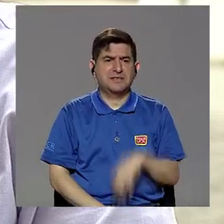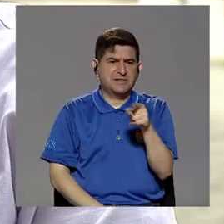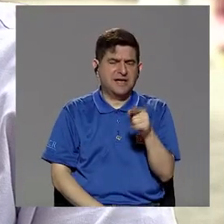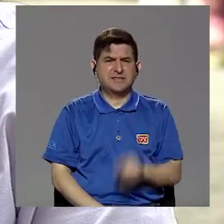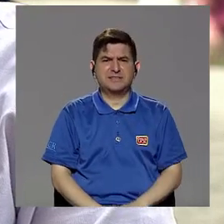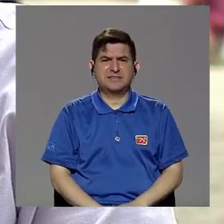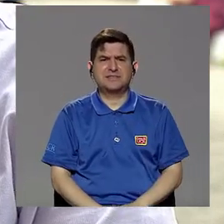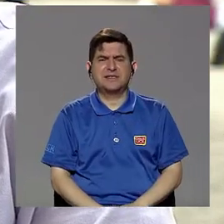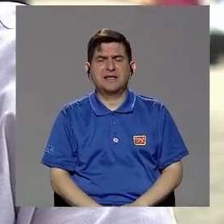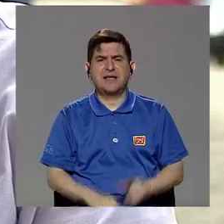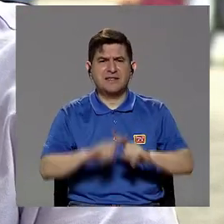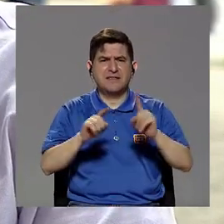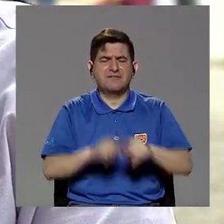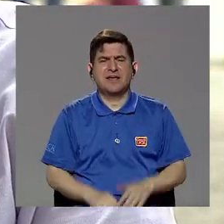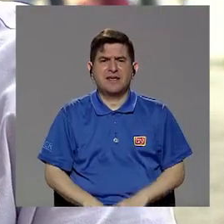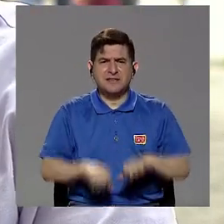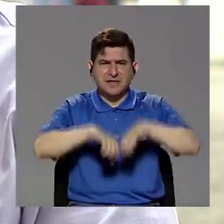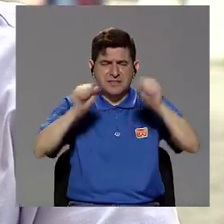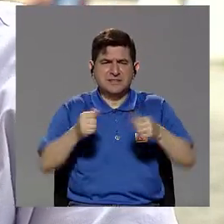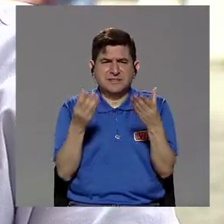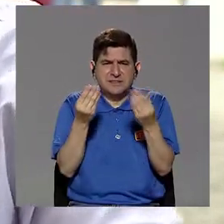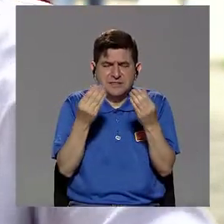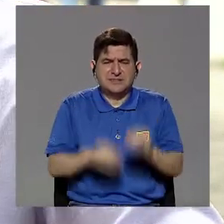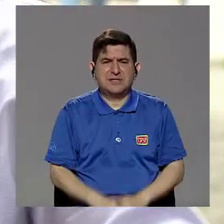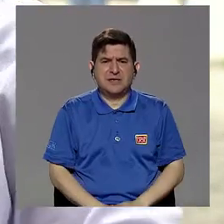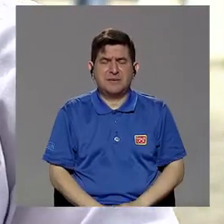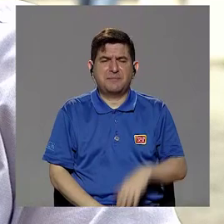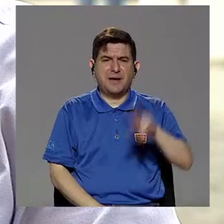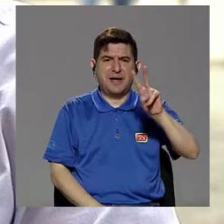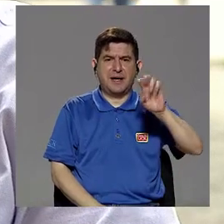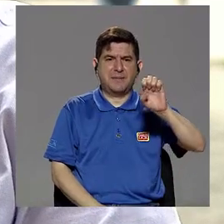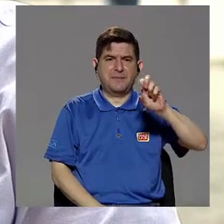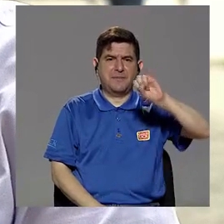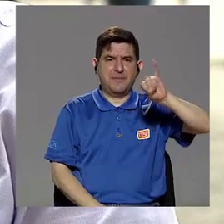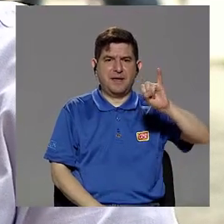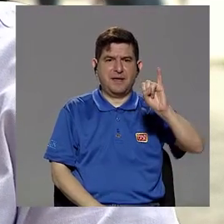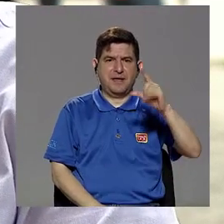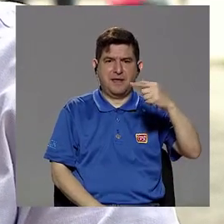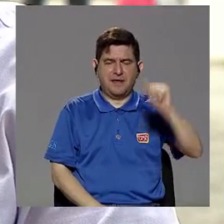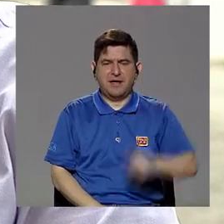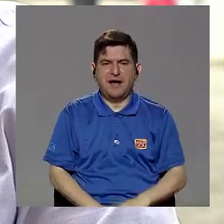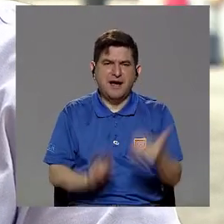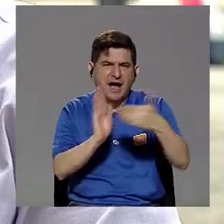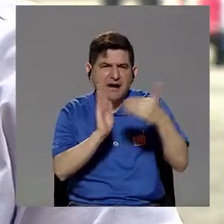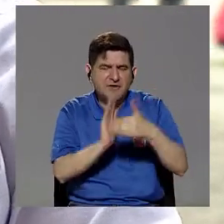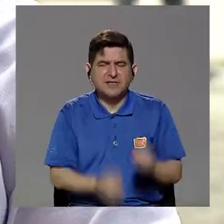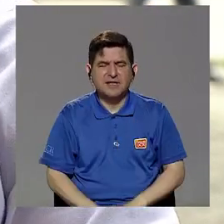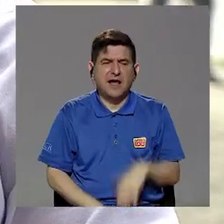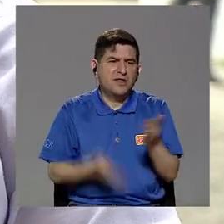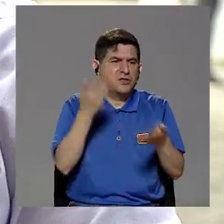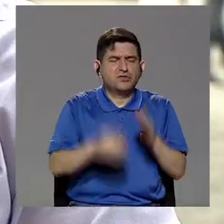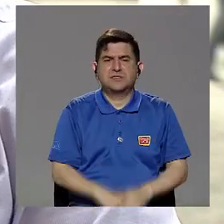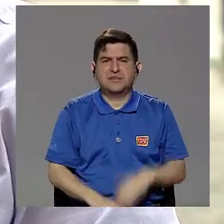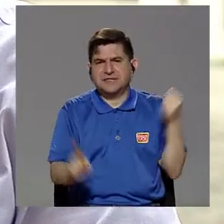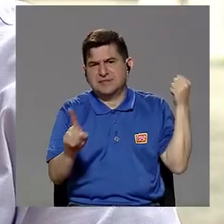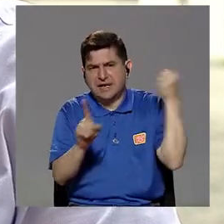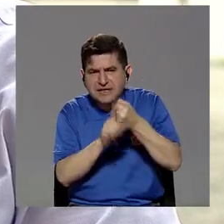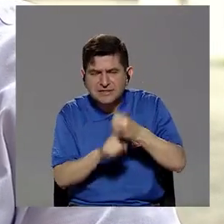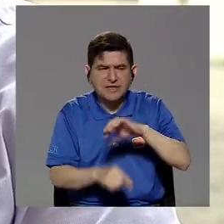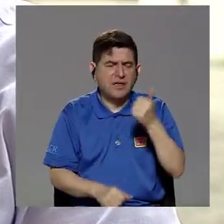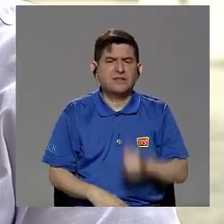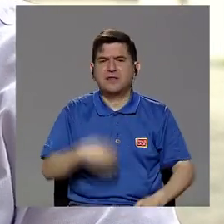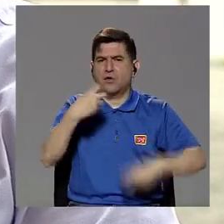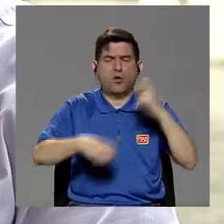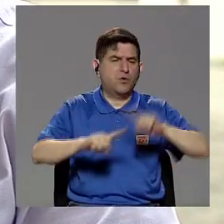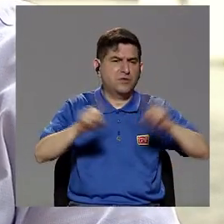inervación. O sea, los nervios de la vejiga están afectados por alguna sección medular, algún accidente de tránsito, una hernia de disco, algo así. Entonces,